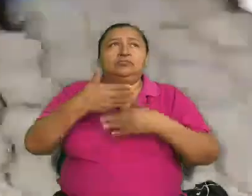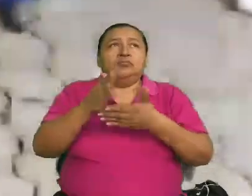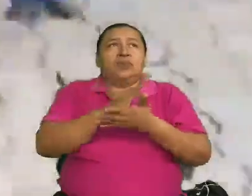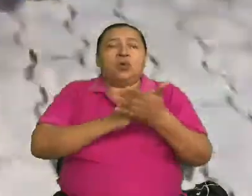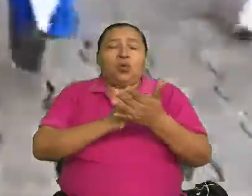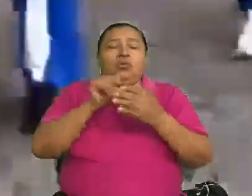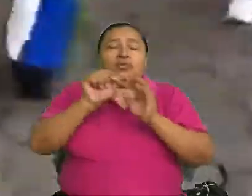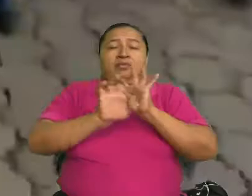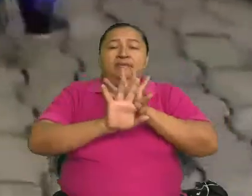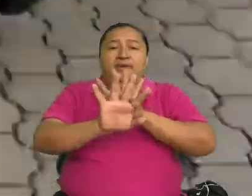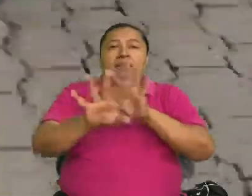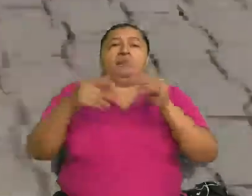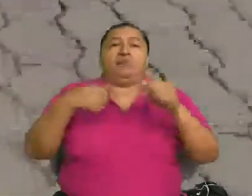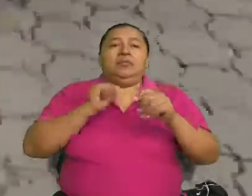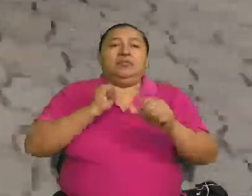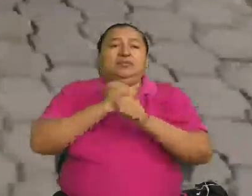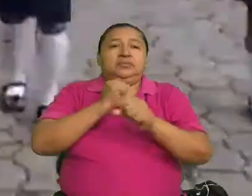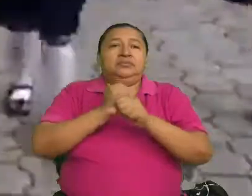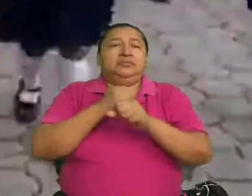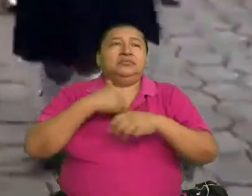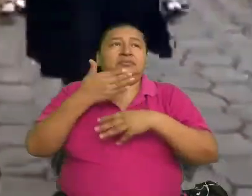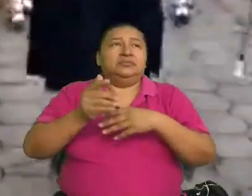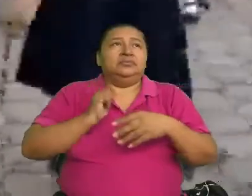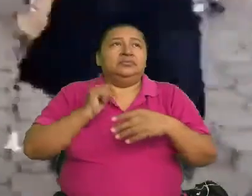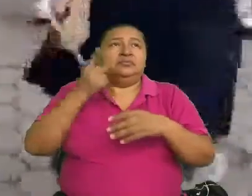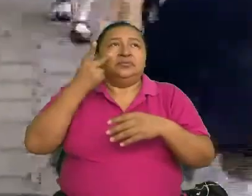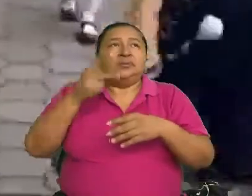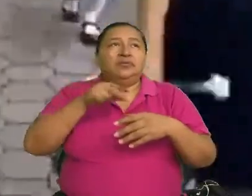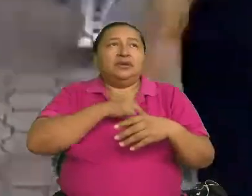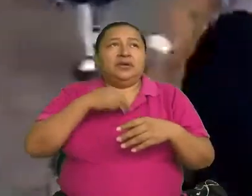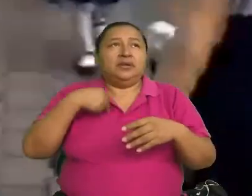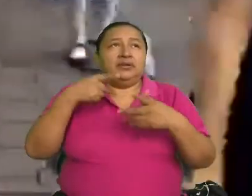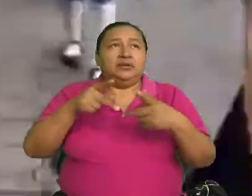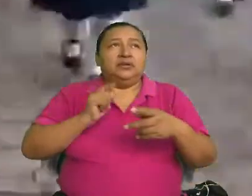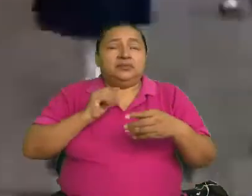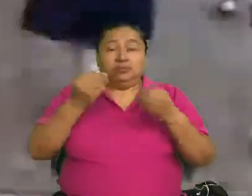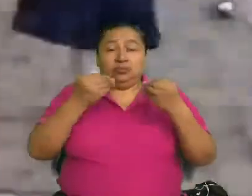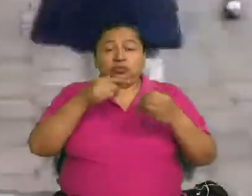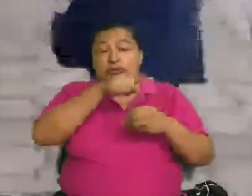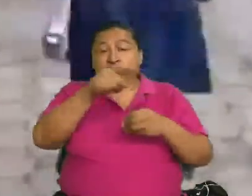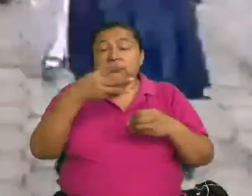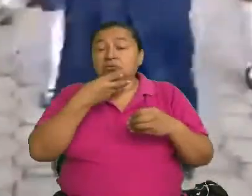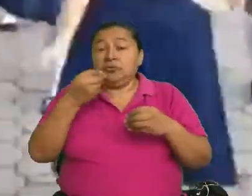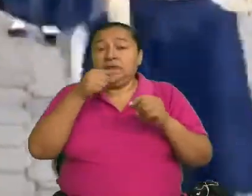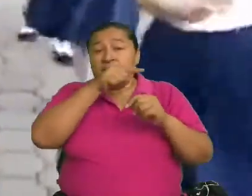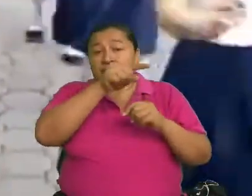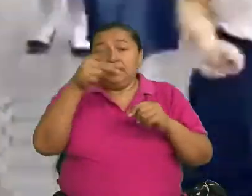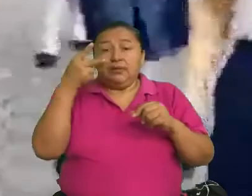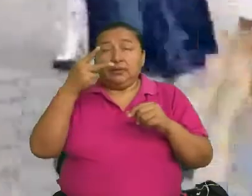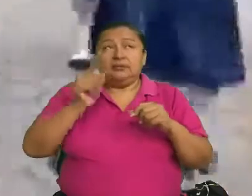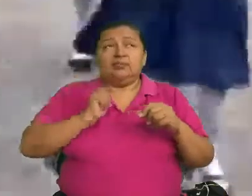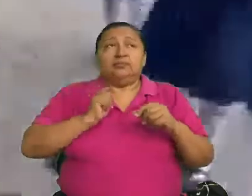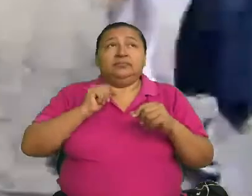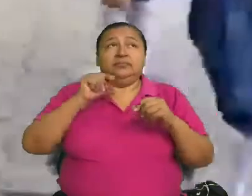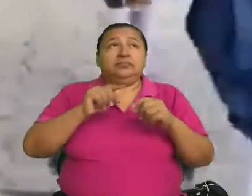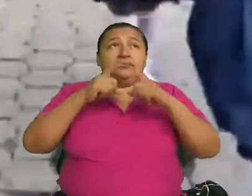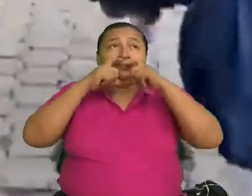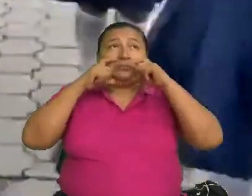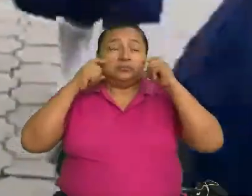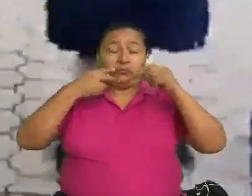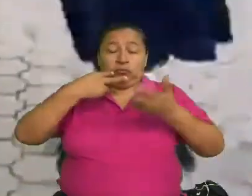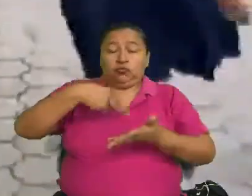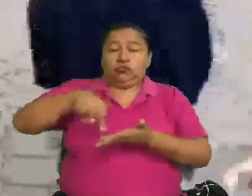desfiles también alrededor del colegio. Y otra cosa, si te fijas, muchas de estas muchachas que van allí llevan su